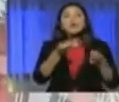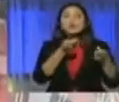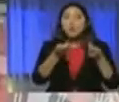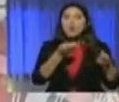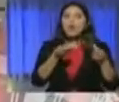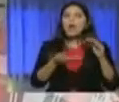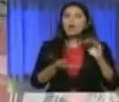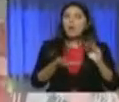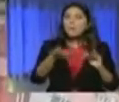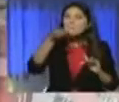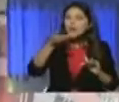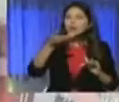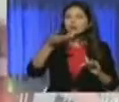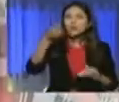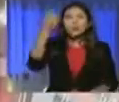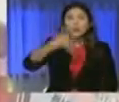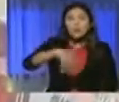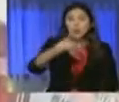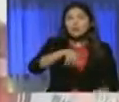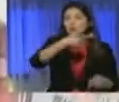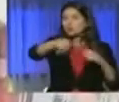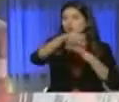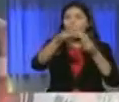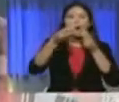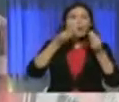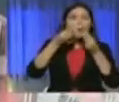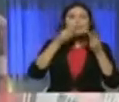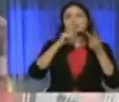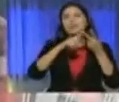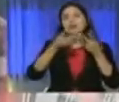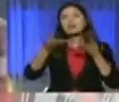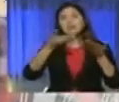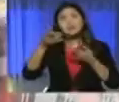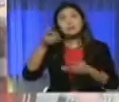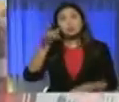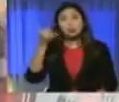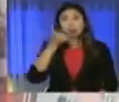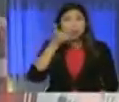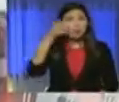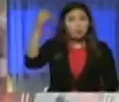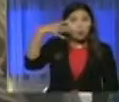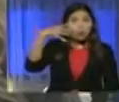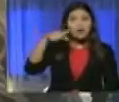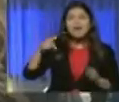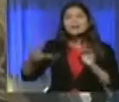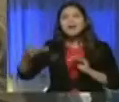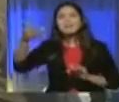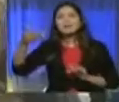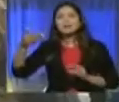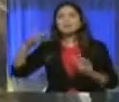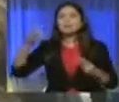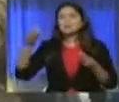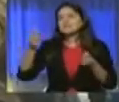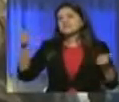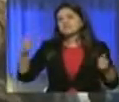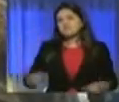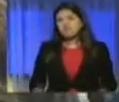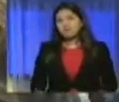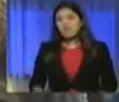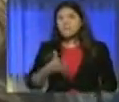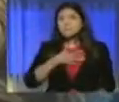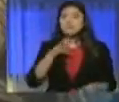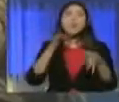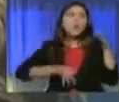los aumentos indiscriminados de los productos y de los servicios, ese aumento se va a convertir en sal y agua. Me parece justo, es